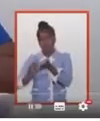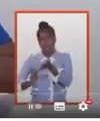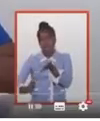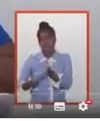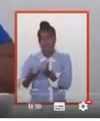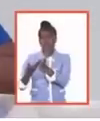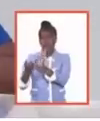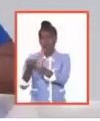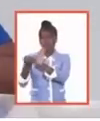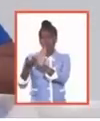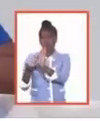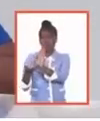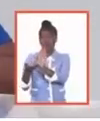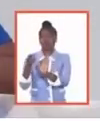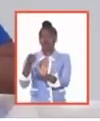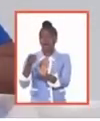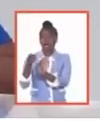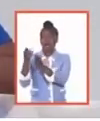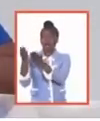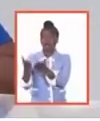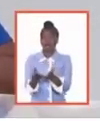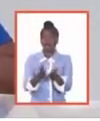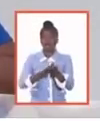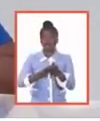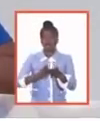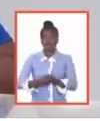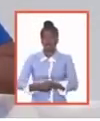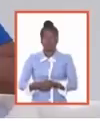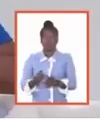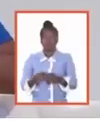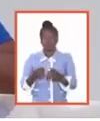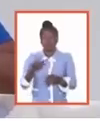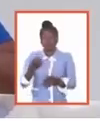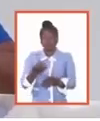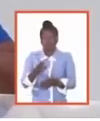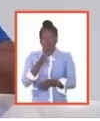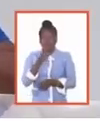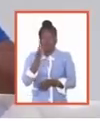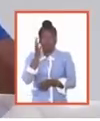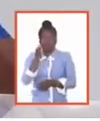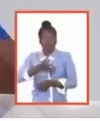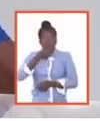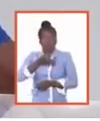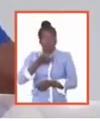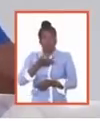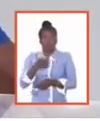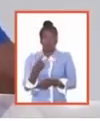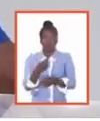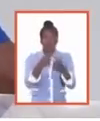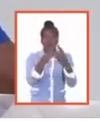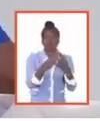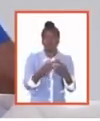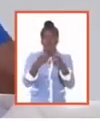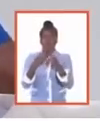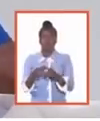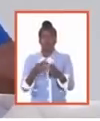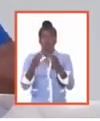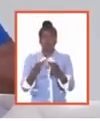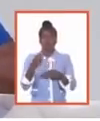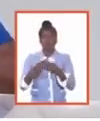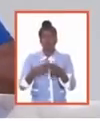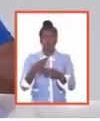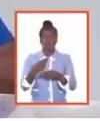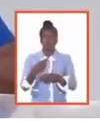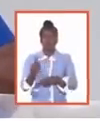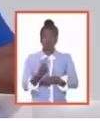decía la amiga de los CDR, en esa revisión del listado fue una tarea de las organizaciones de masa. No